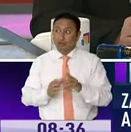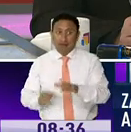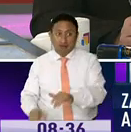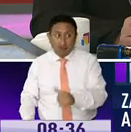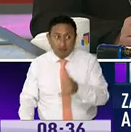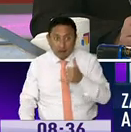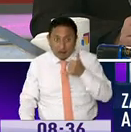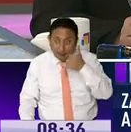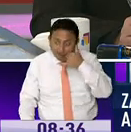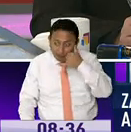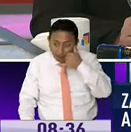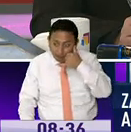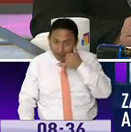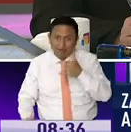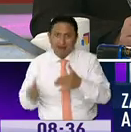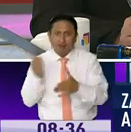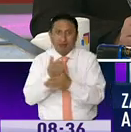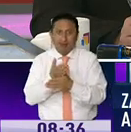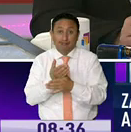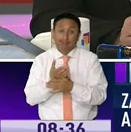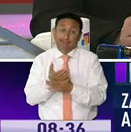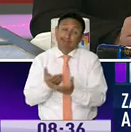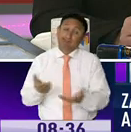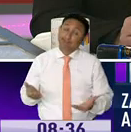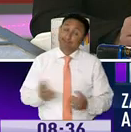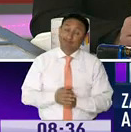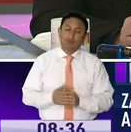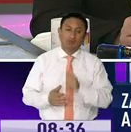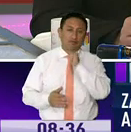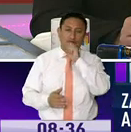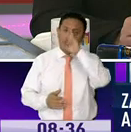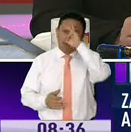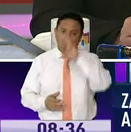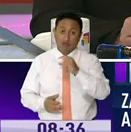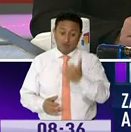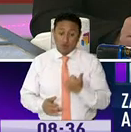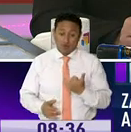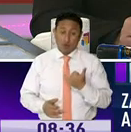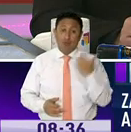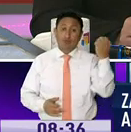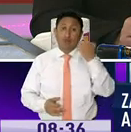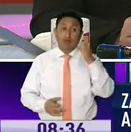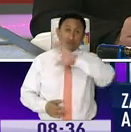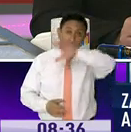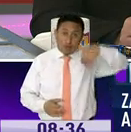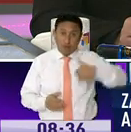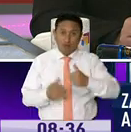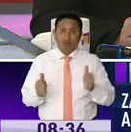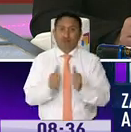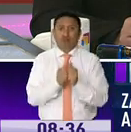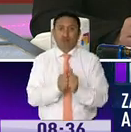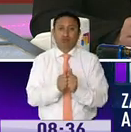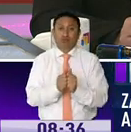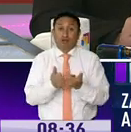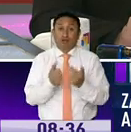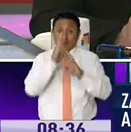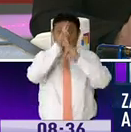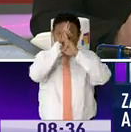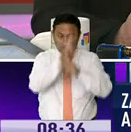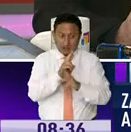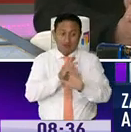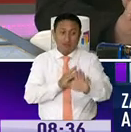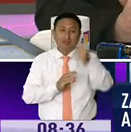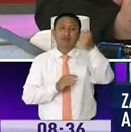al 911 a molestar, y eso es una responsabilidad bárbara, Roberto, porque a esta crisis la vencemos juntos, y el vencer juntos es respetar nuestro